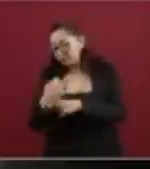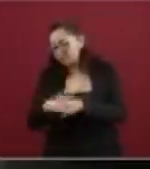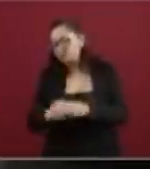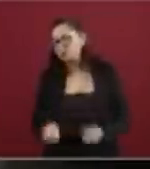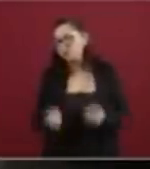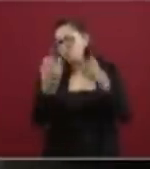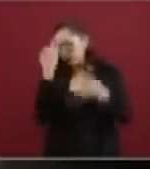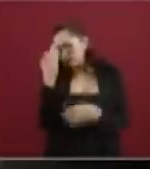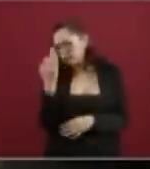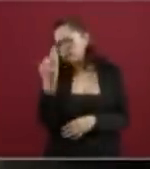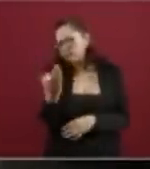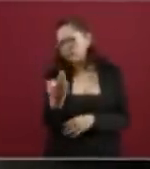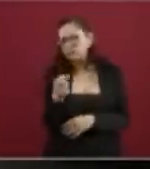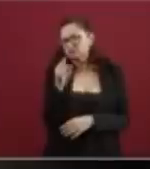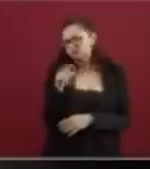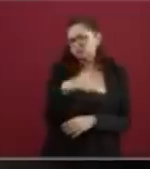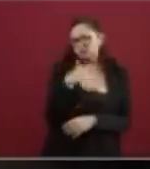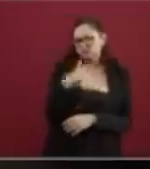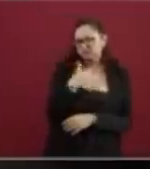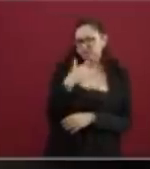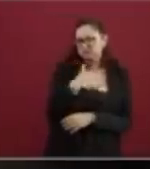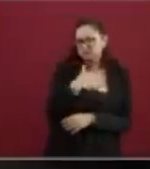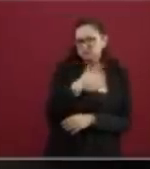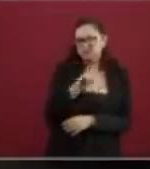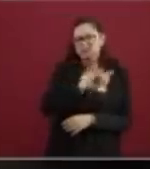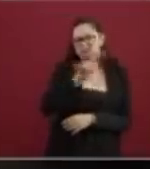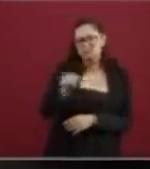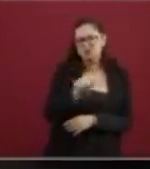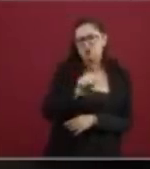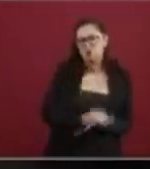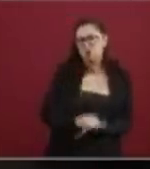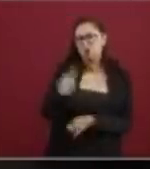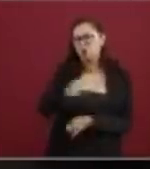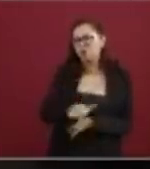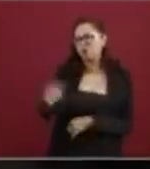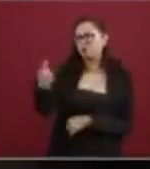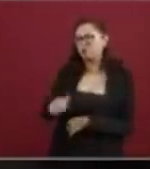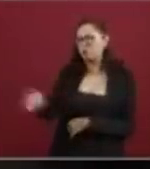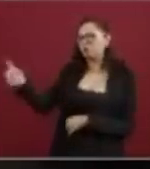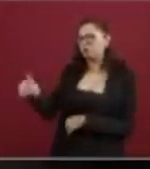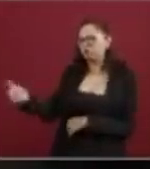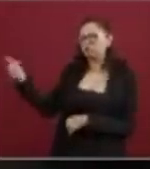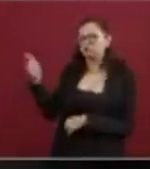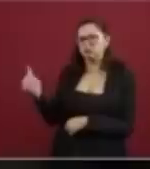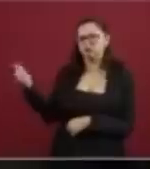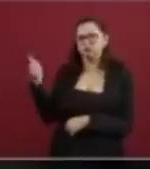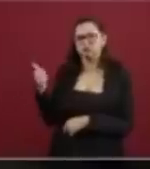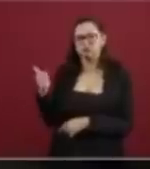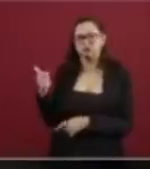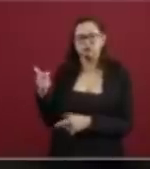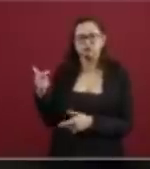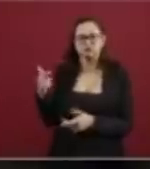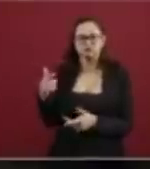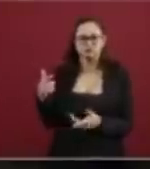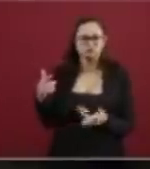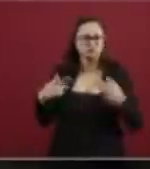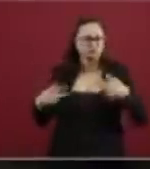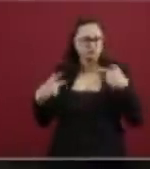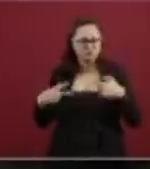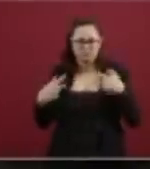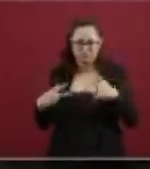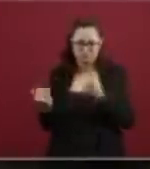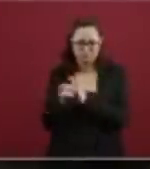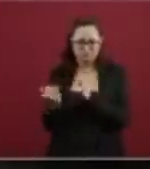Y si no teme que otras personas que también se vieron inmersas en el combate a la delincuencia o en trabajos